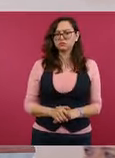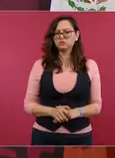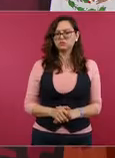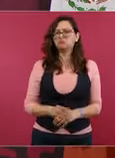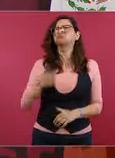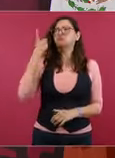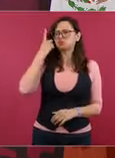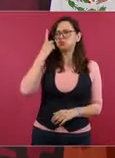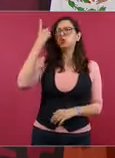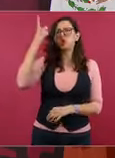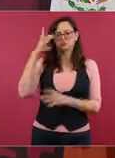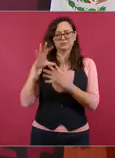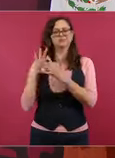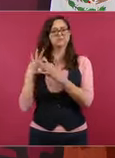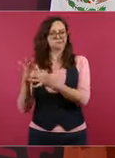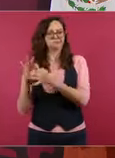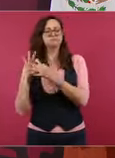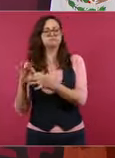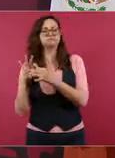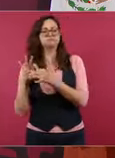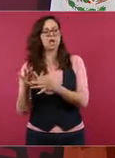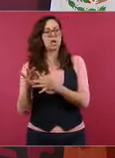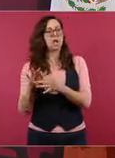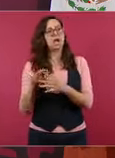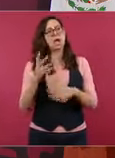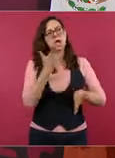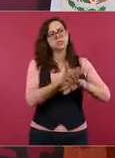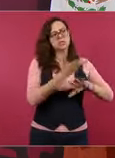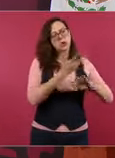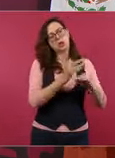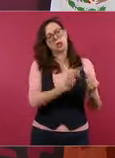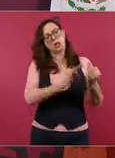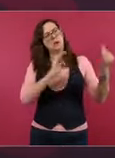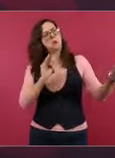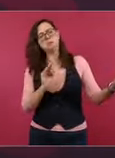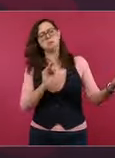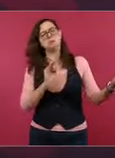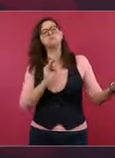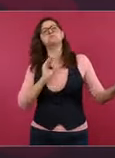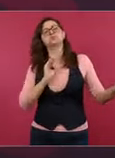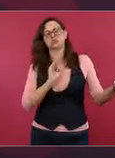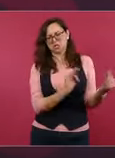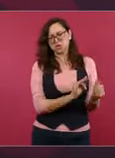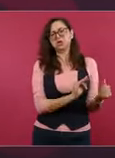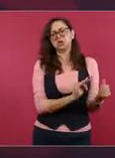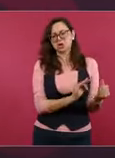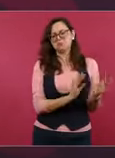tan cerca de Dios y no tan lejos de Estados Unidos.